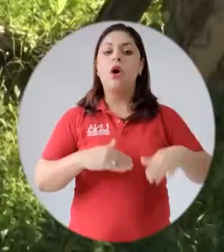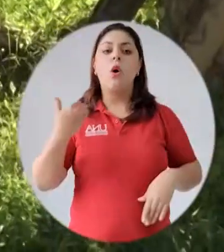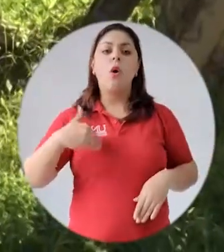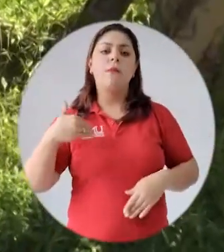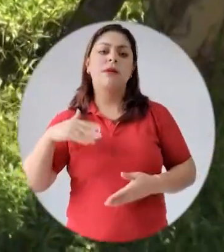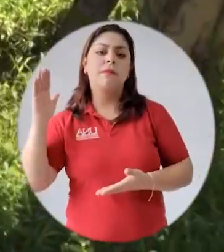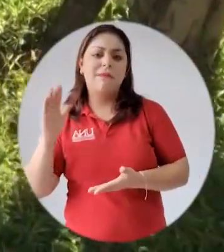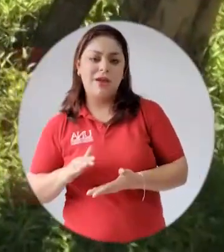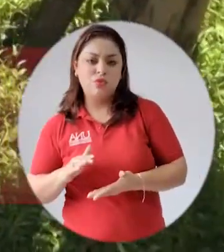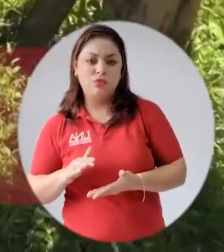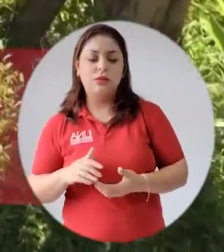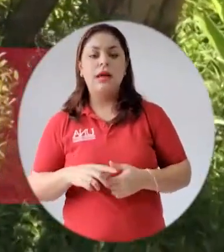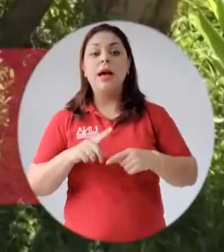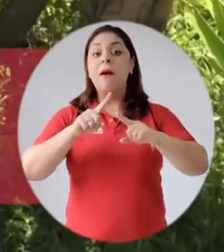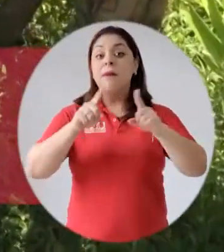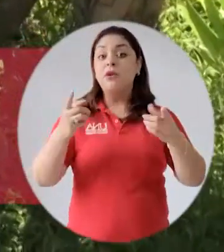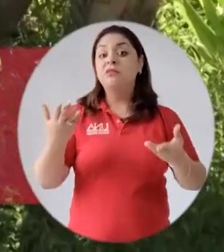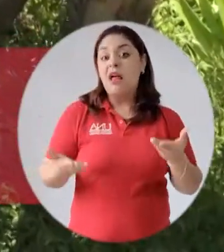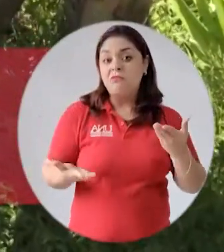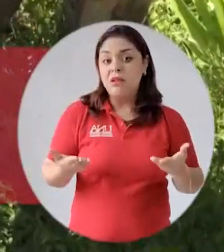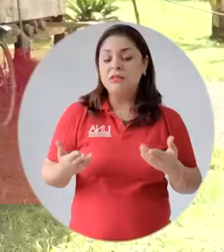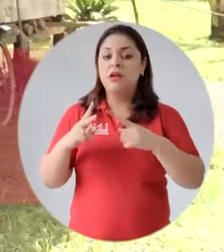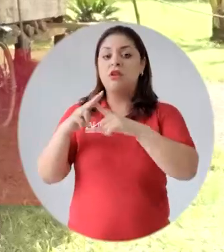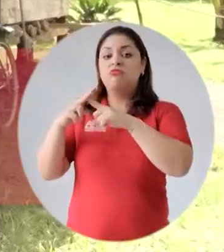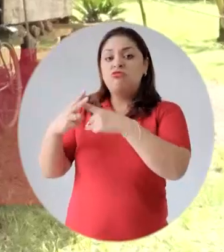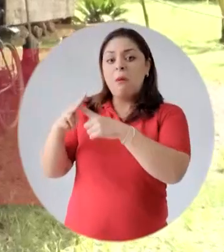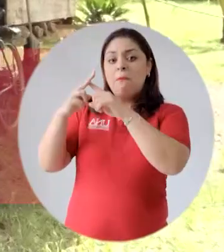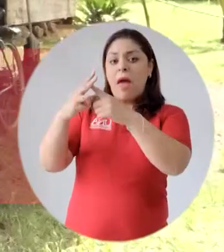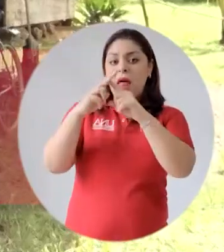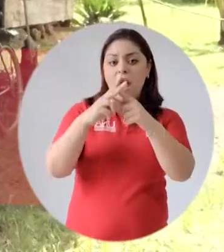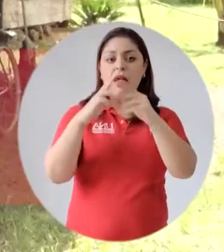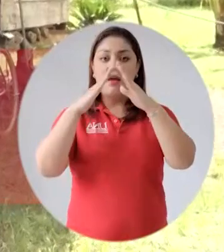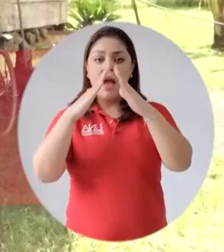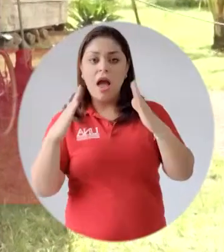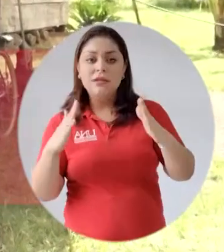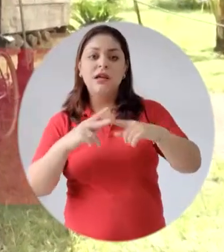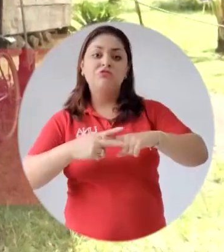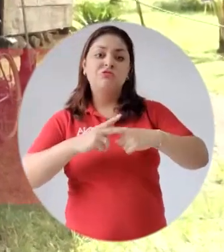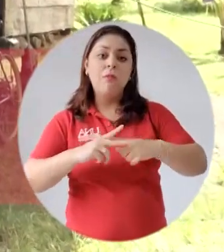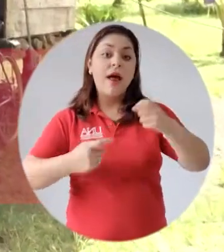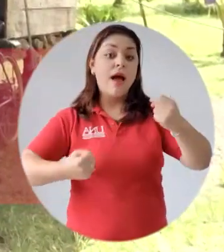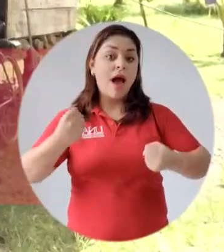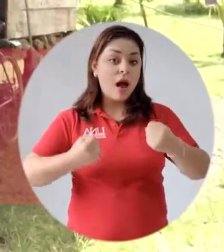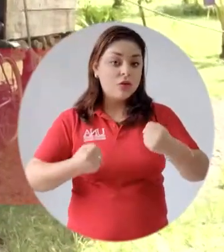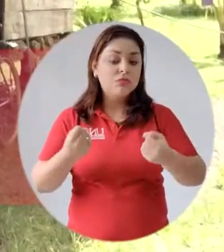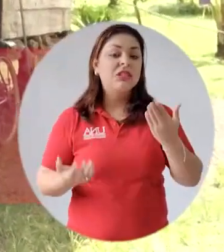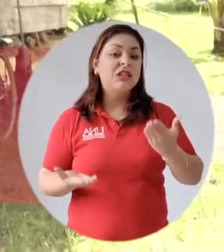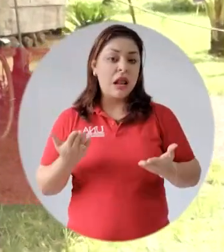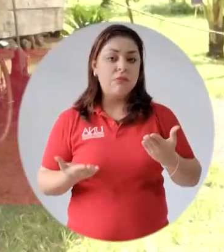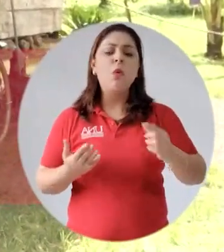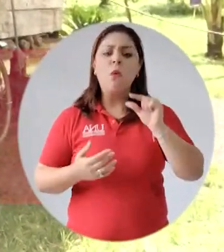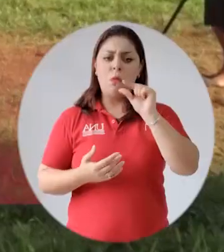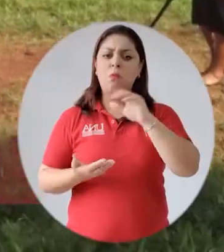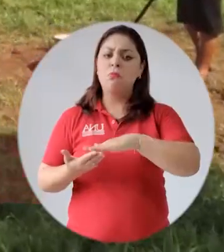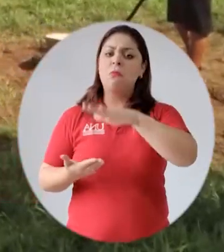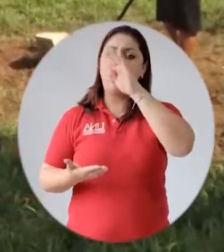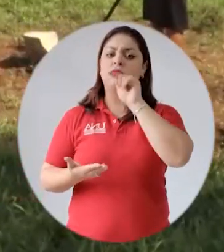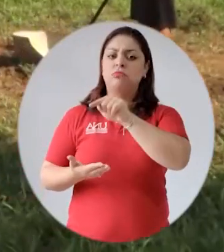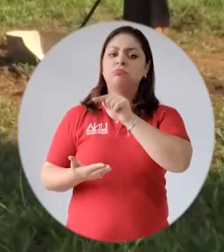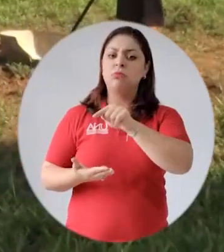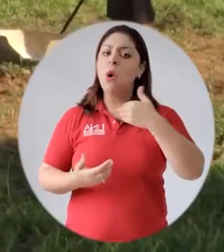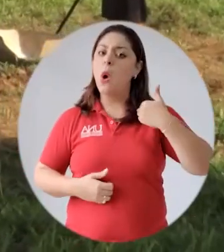decir las dobles jornadas de trabajo, y es que realmente hay una importancia desigual. Cuando hablamos, por ejemplo,